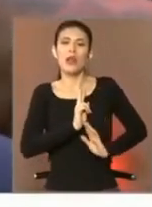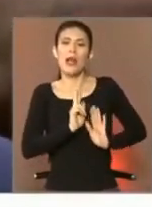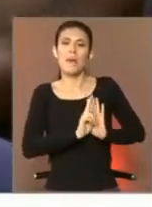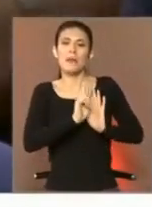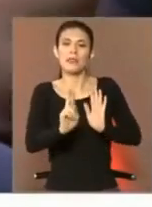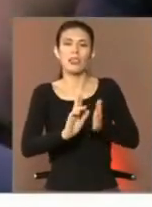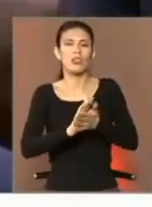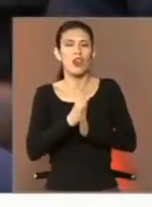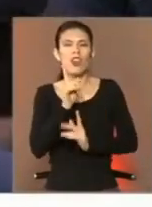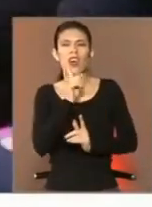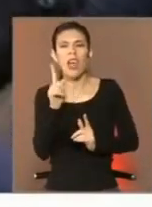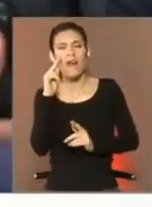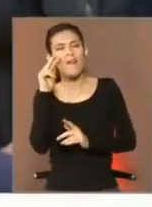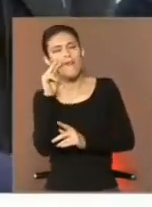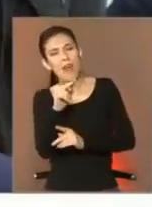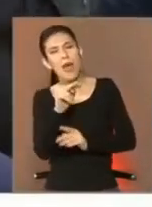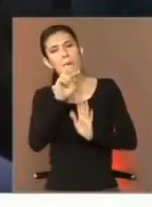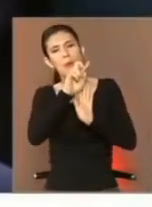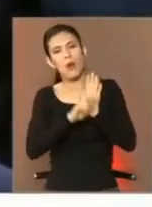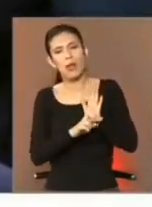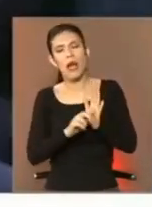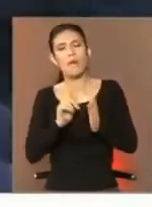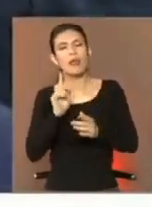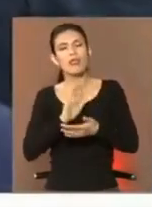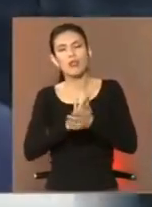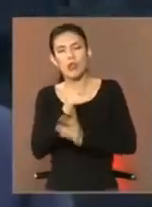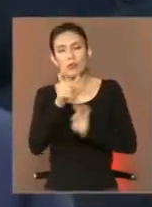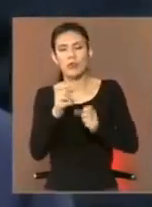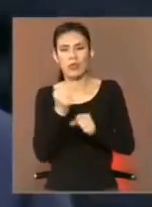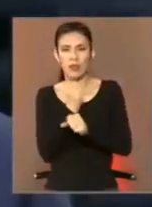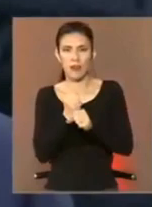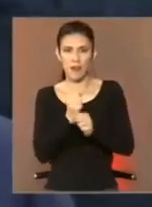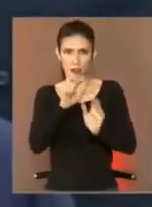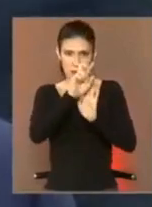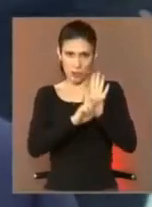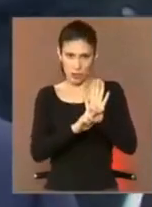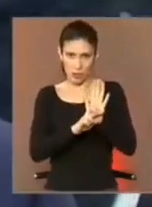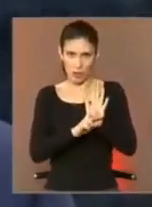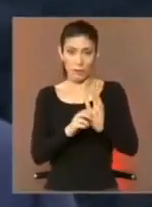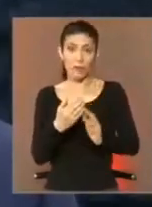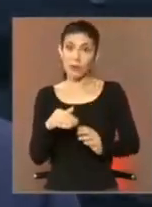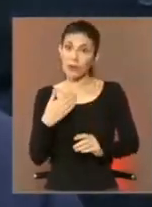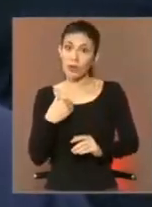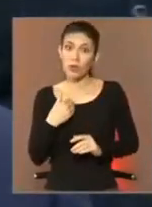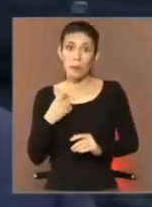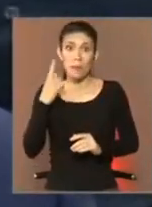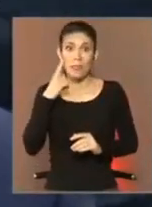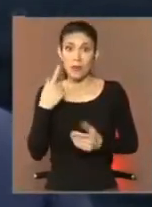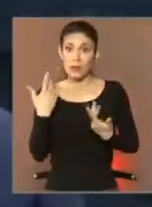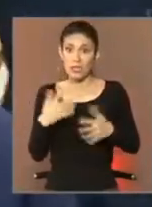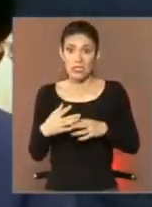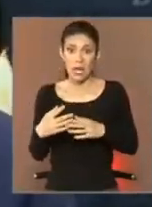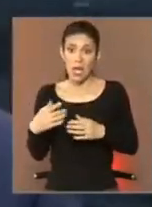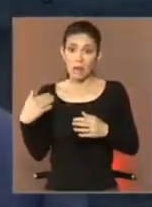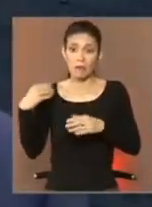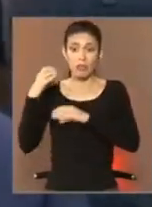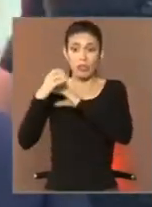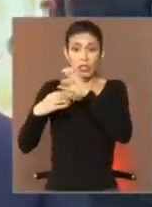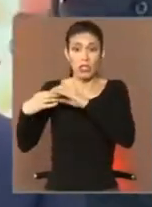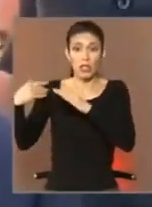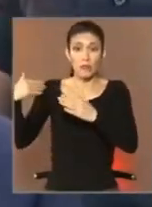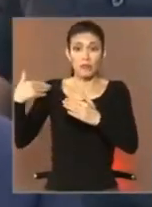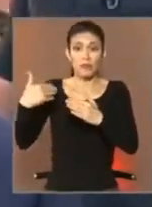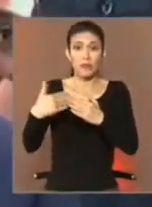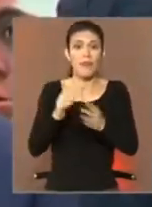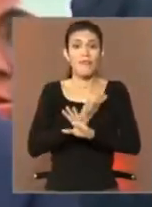telespectadores y de toda la gente que trabaja en el programa hoy llegamos al cierre exitoso este siglo donde nos vamos con